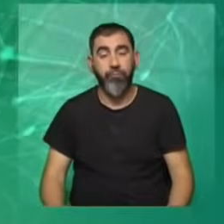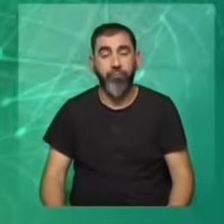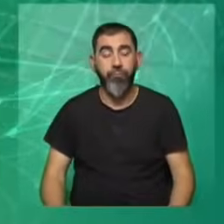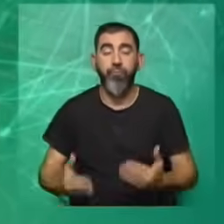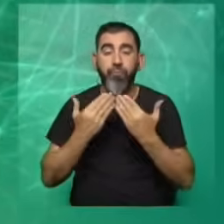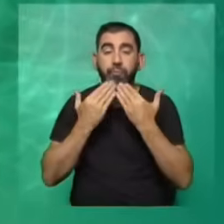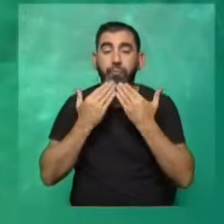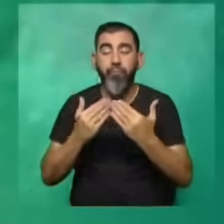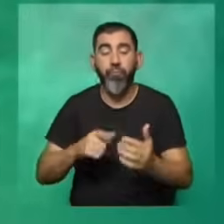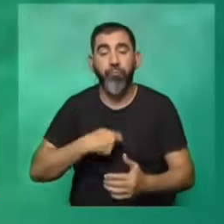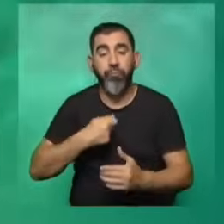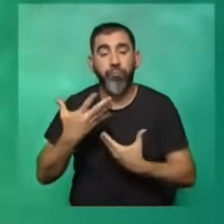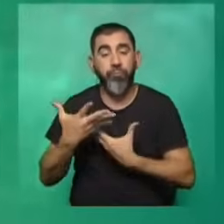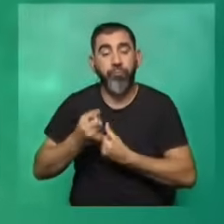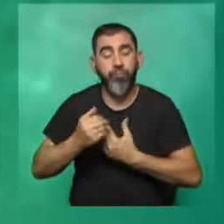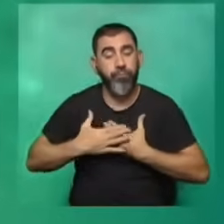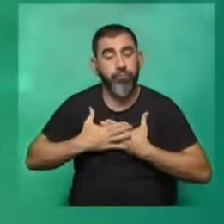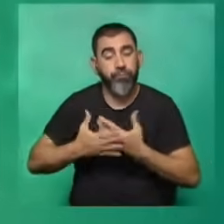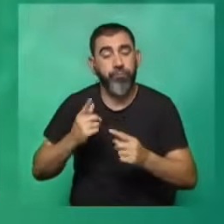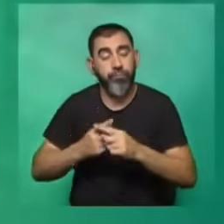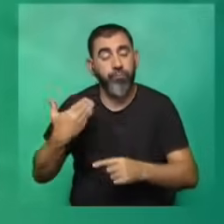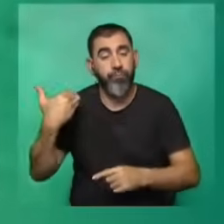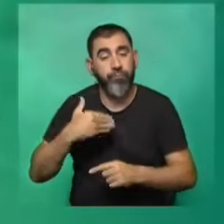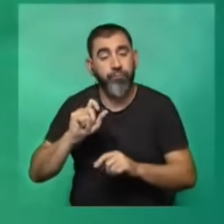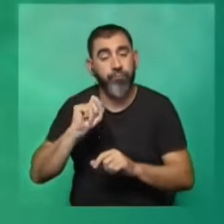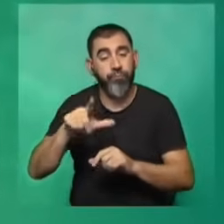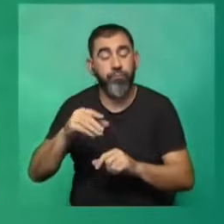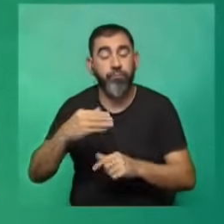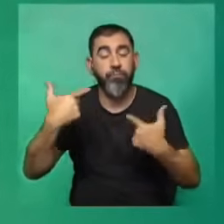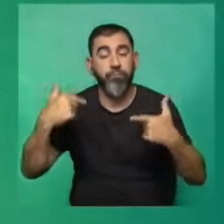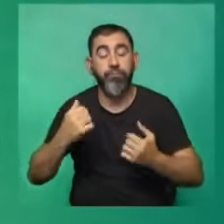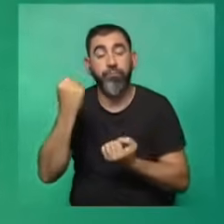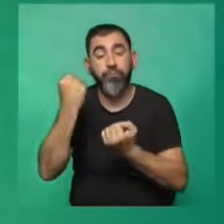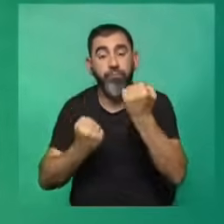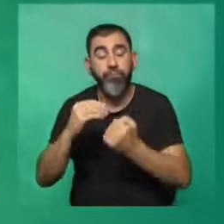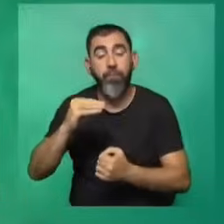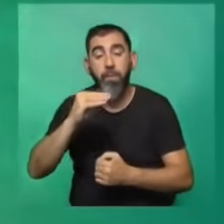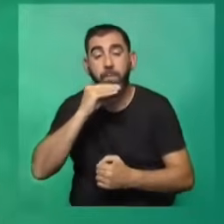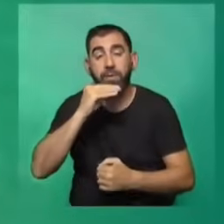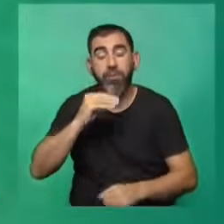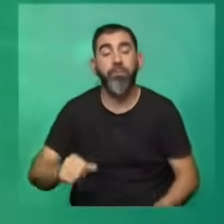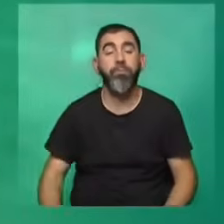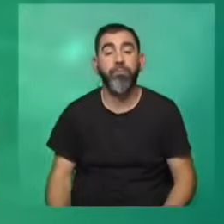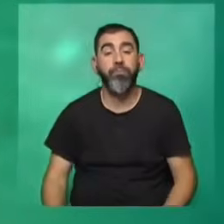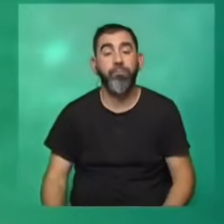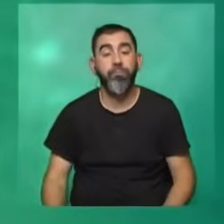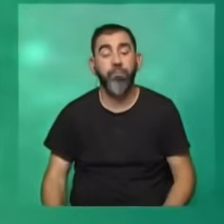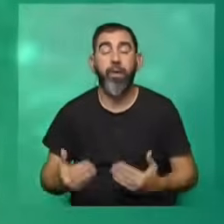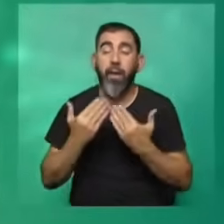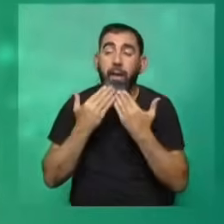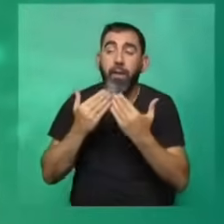Gracias Pepe por tu apoyo y cariño por la Argentina escribió el actual ministro de economía de Argentina Sergio maa en